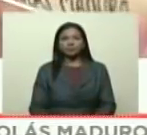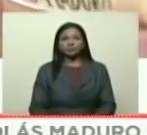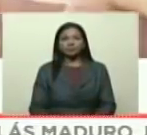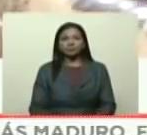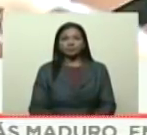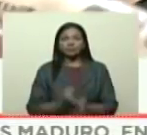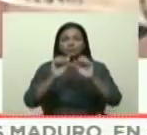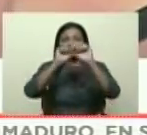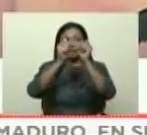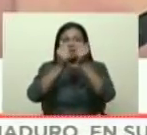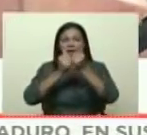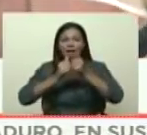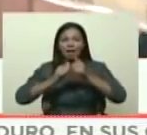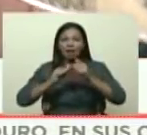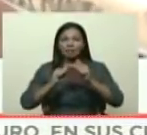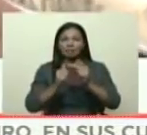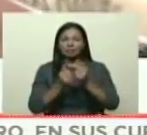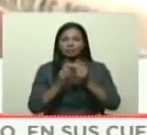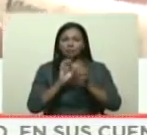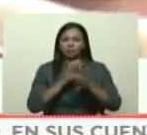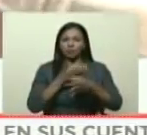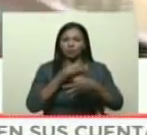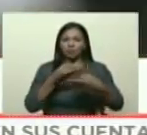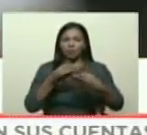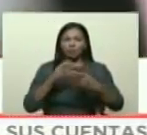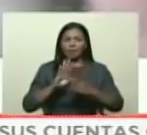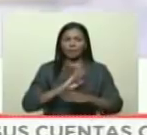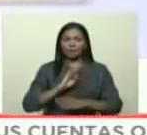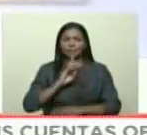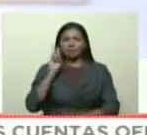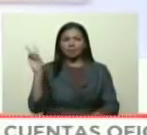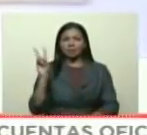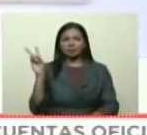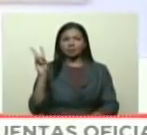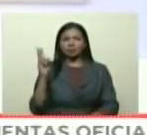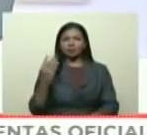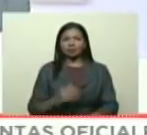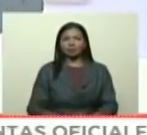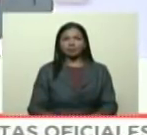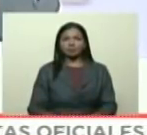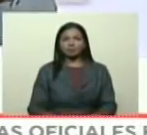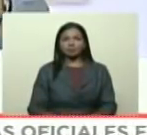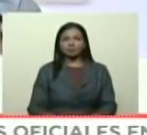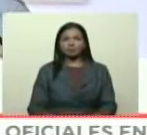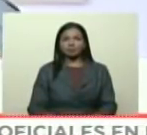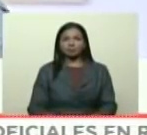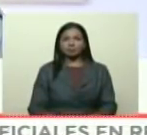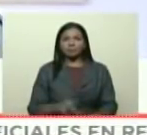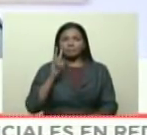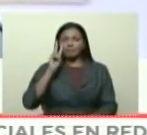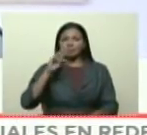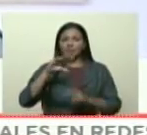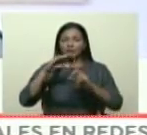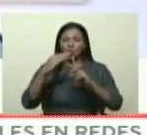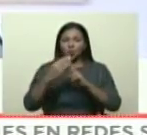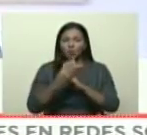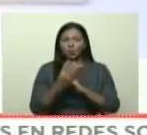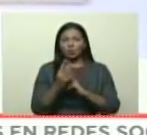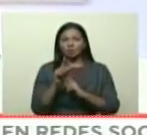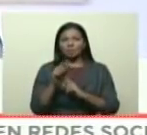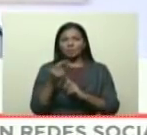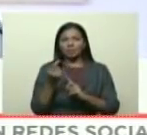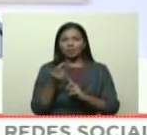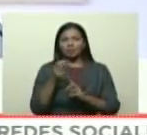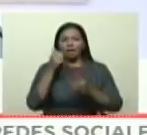artesanía pura, pura, pura de Venezuela. Así es toda Venezuela, llena de la cultura, de